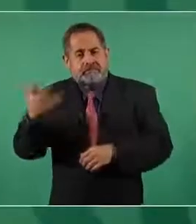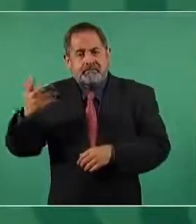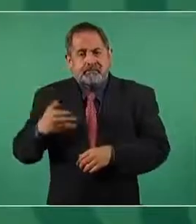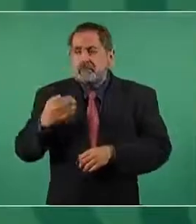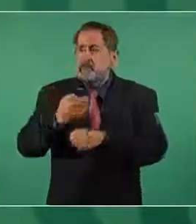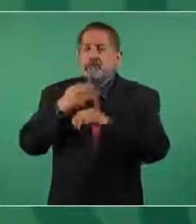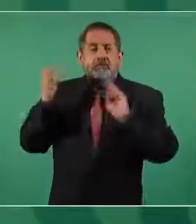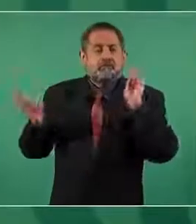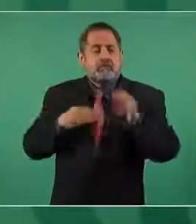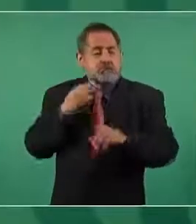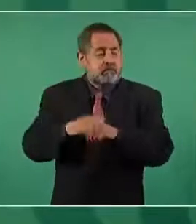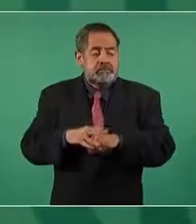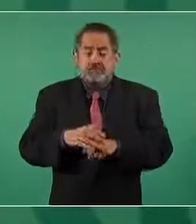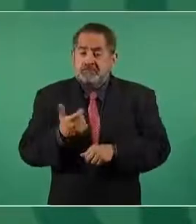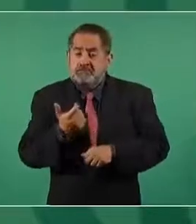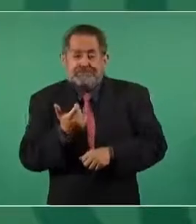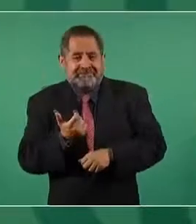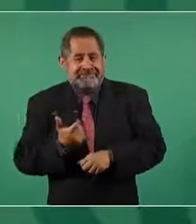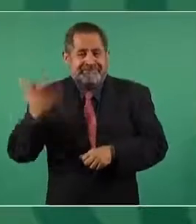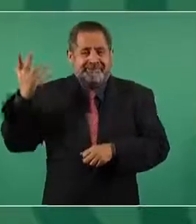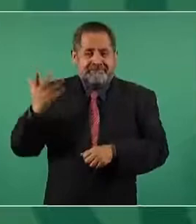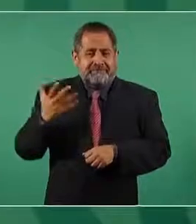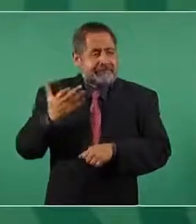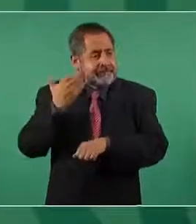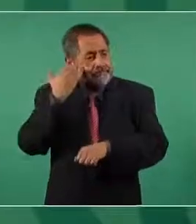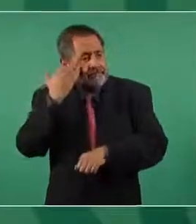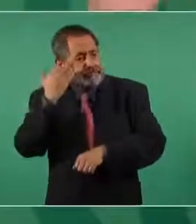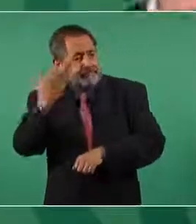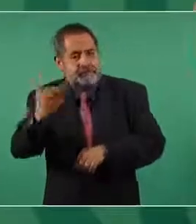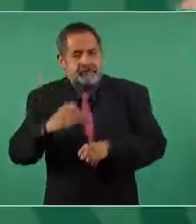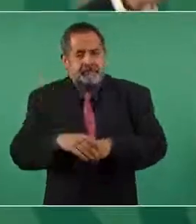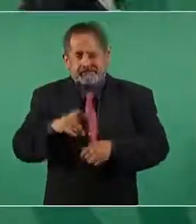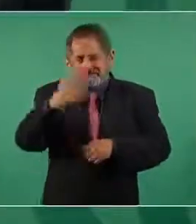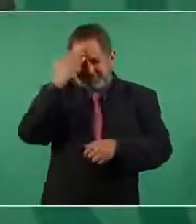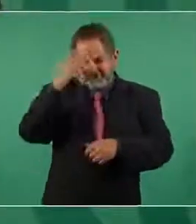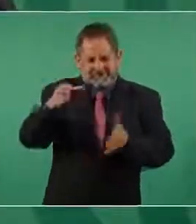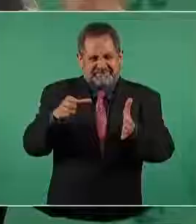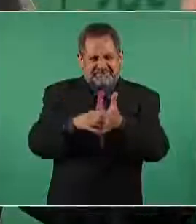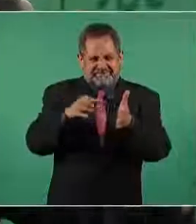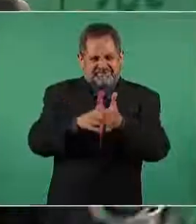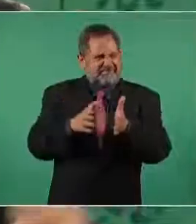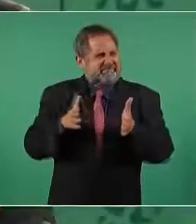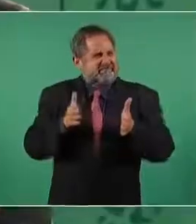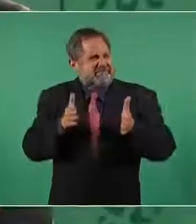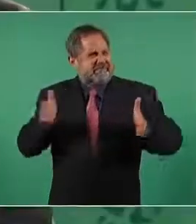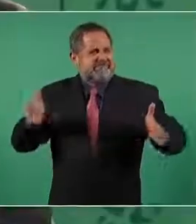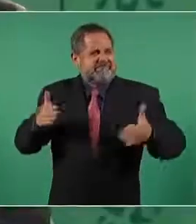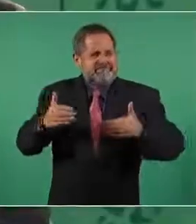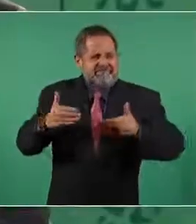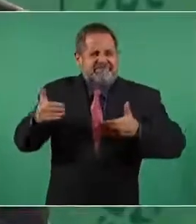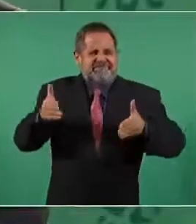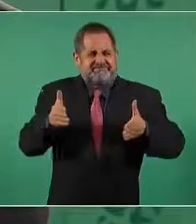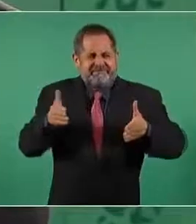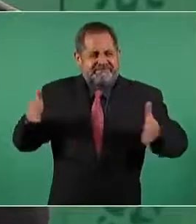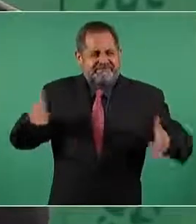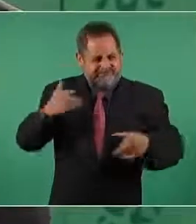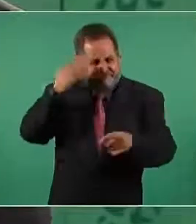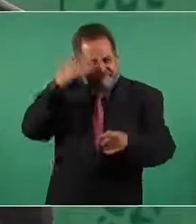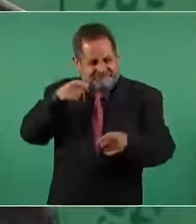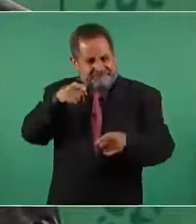aumentado los precios. Un contenedor, pues, es una caja, para que todos